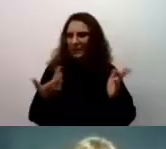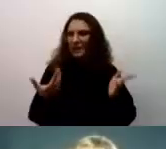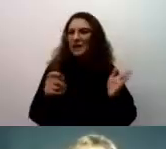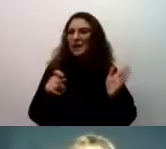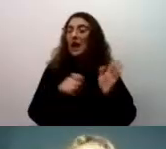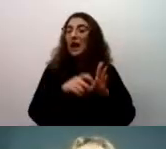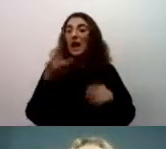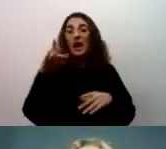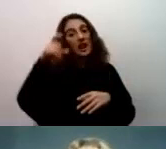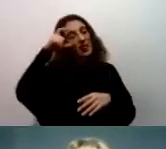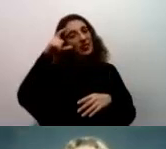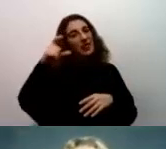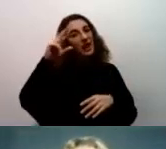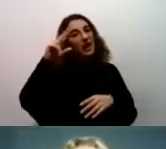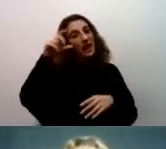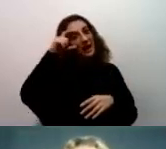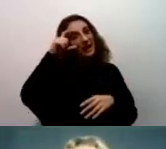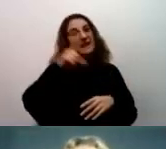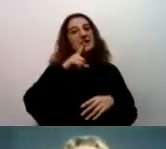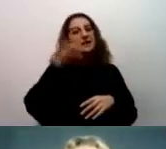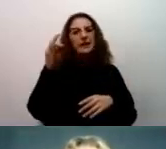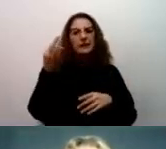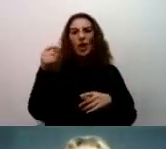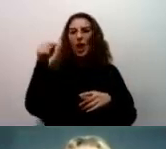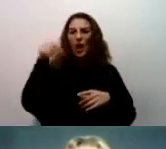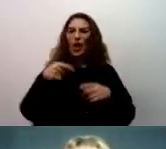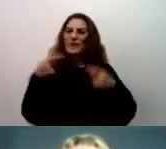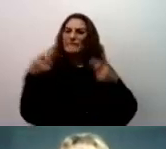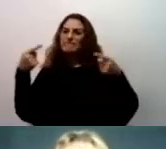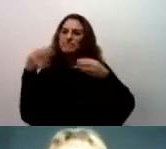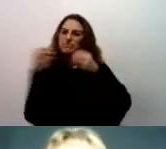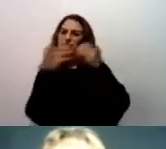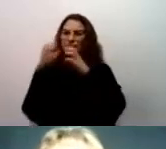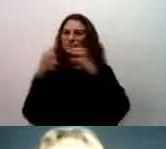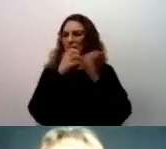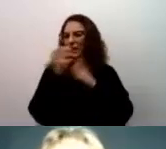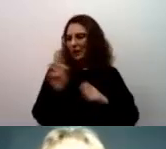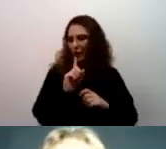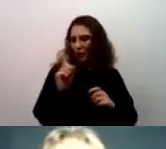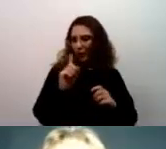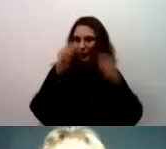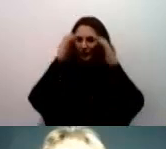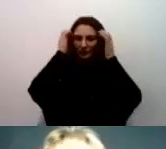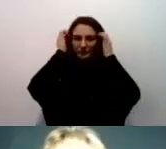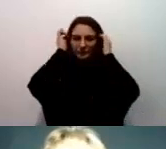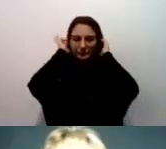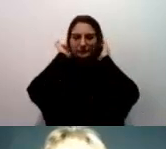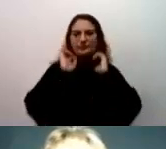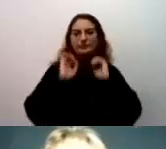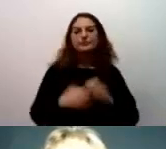de debate en este juicio para descalificar la previsión del artículo 4, inciso B del decreto